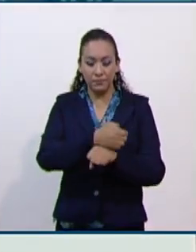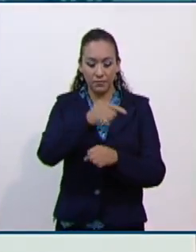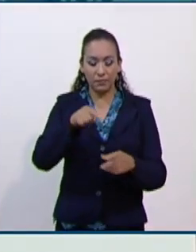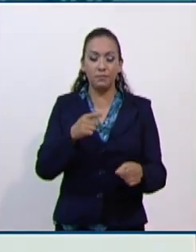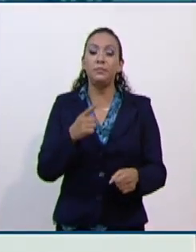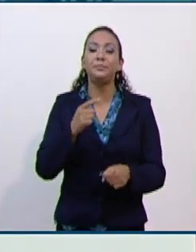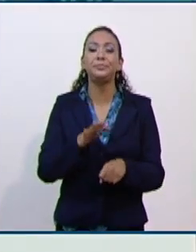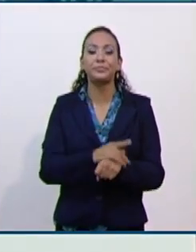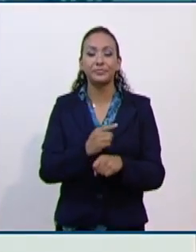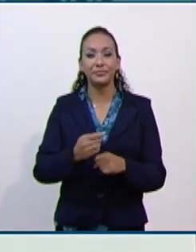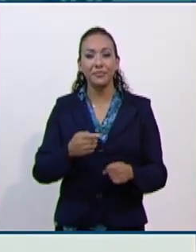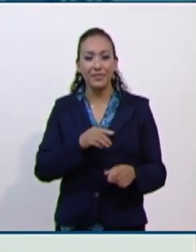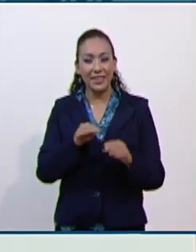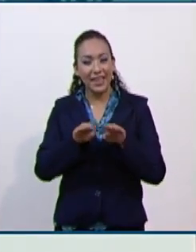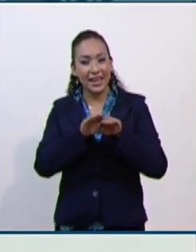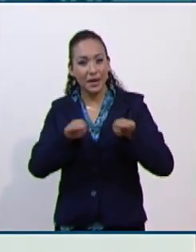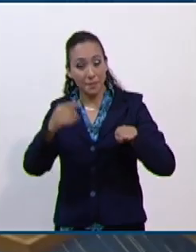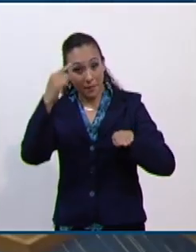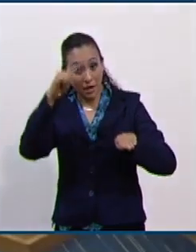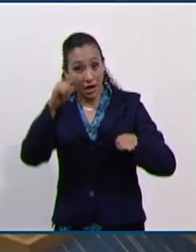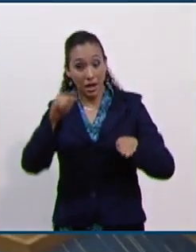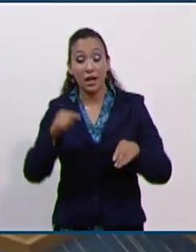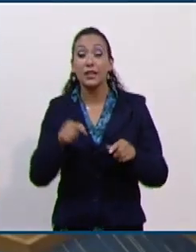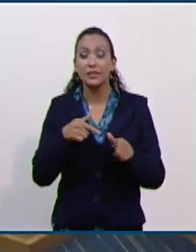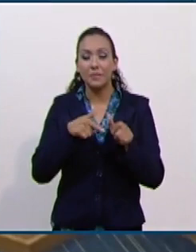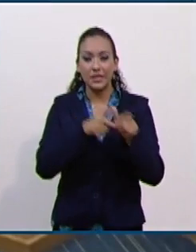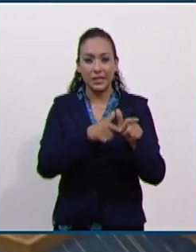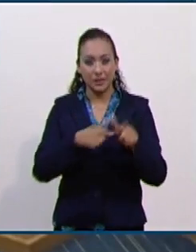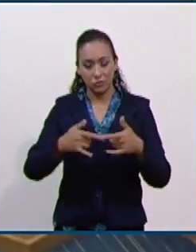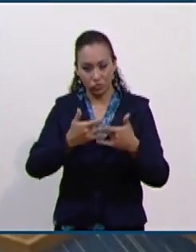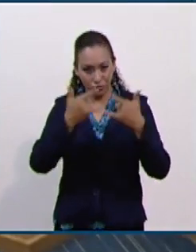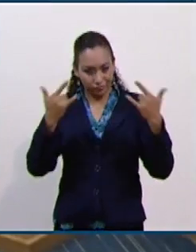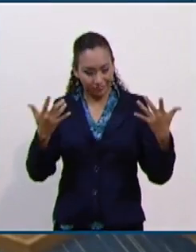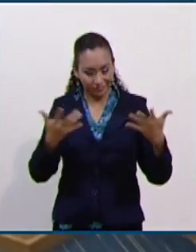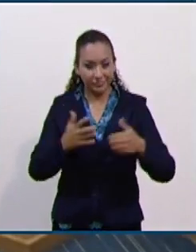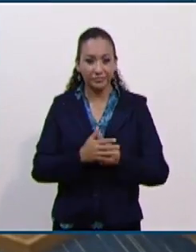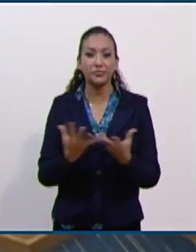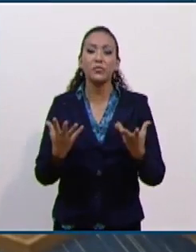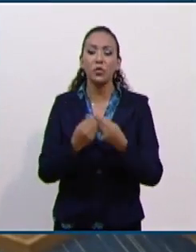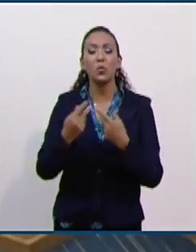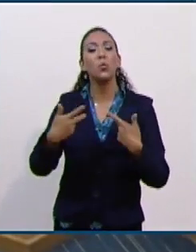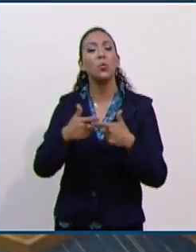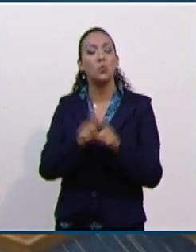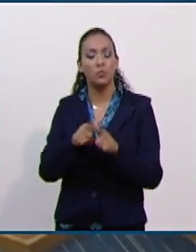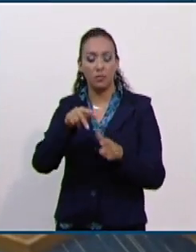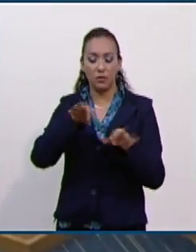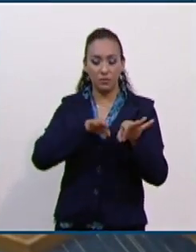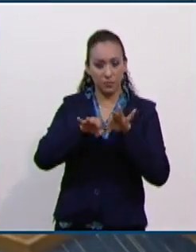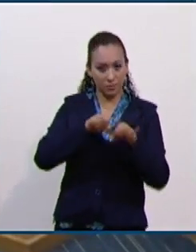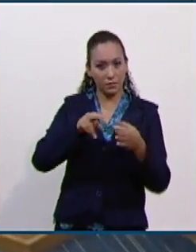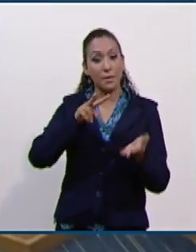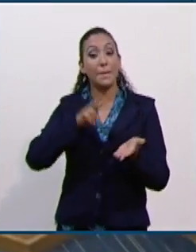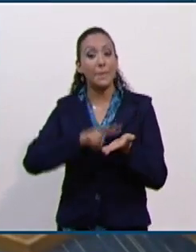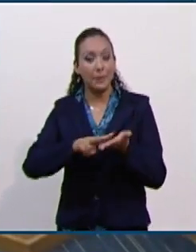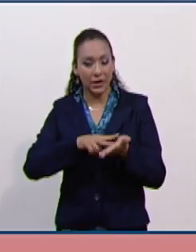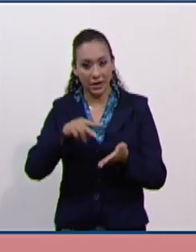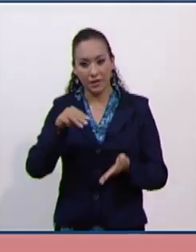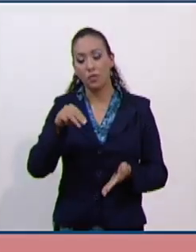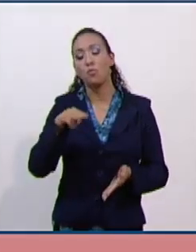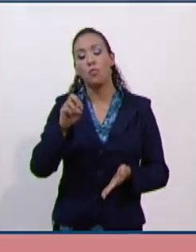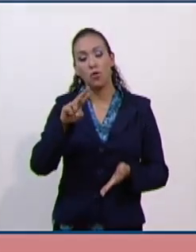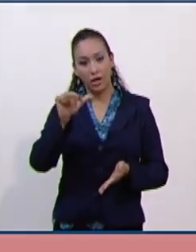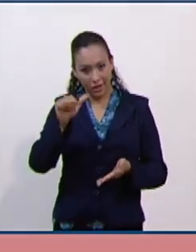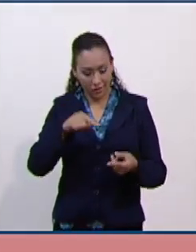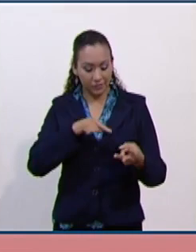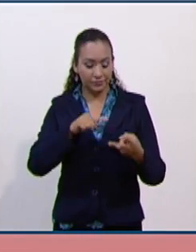de mayoría relativa de la coalición Sigamos Haciendo Historia, conformada por los partidos del Trabajo, Verde Ecologista y Morena, en el